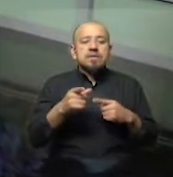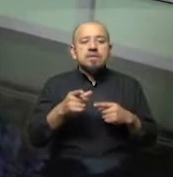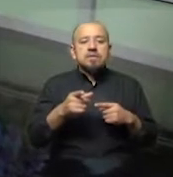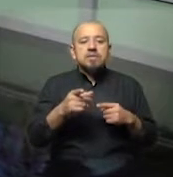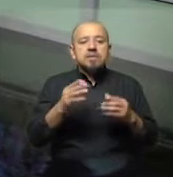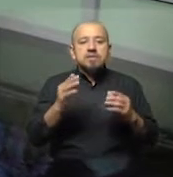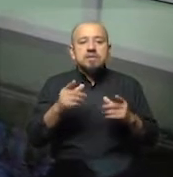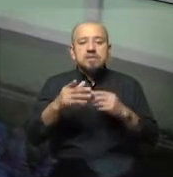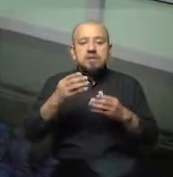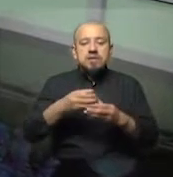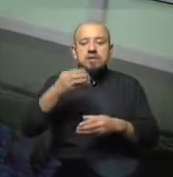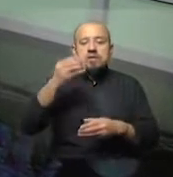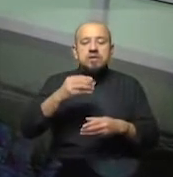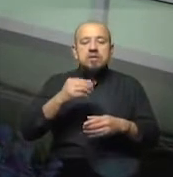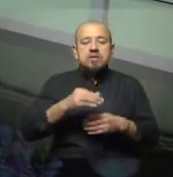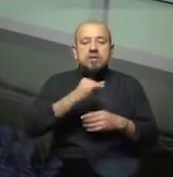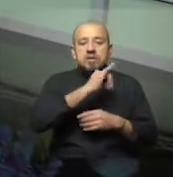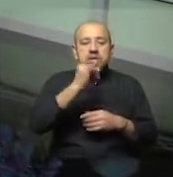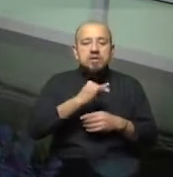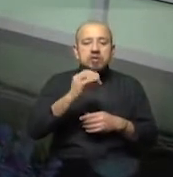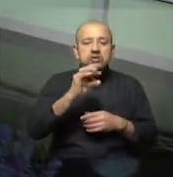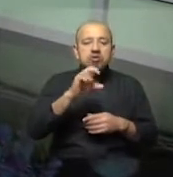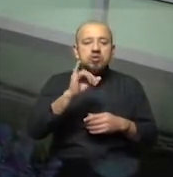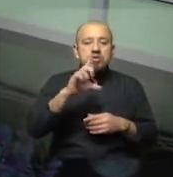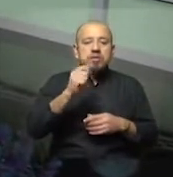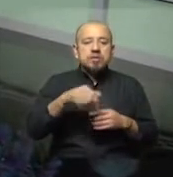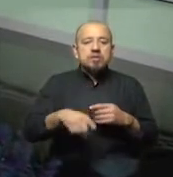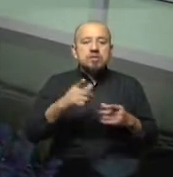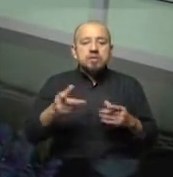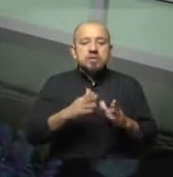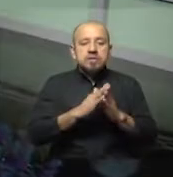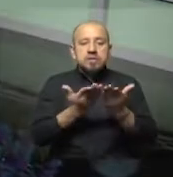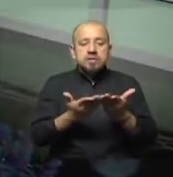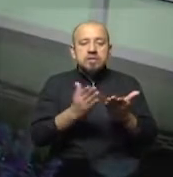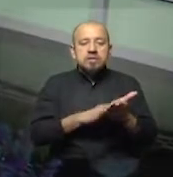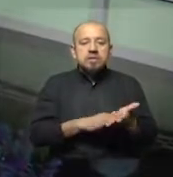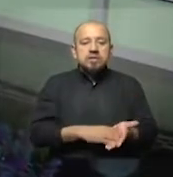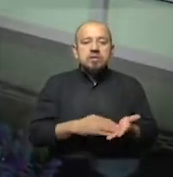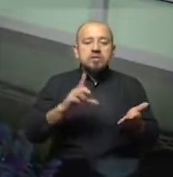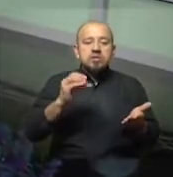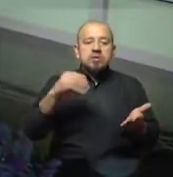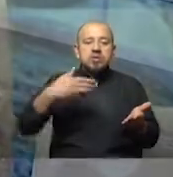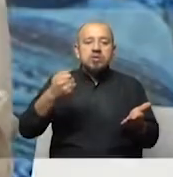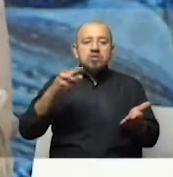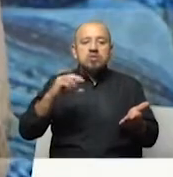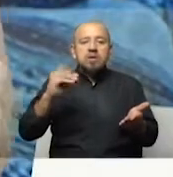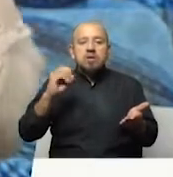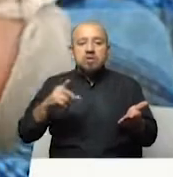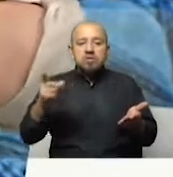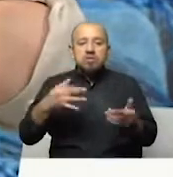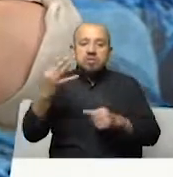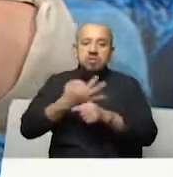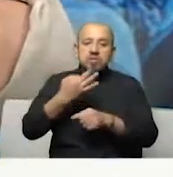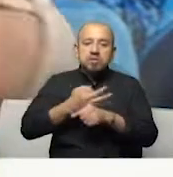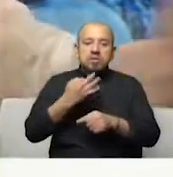jarrón de zorrilla de San Martín en el libro cuenta mi madre que cuando atiende Lombardo se murió que fue su mentor ella